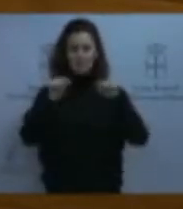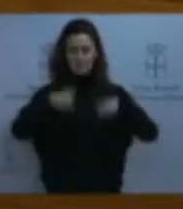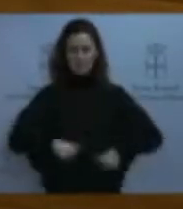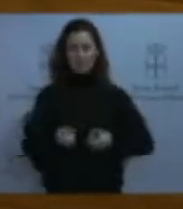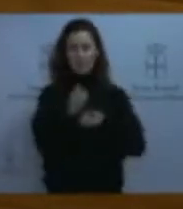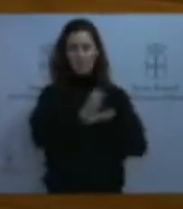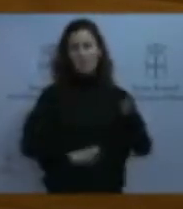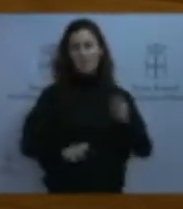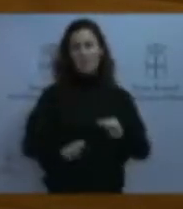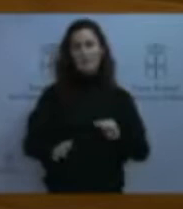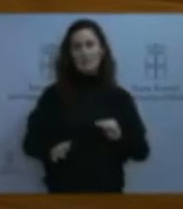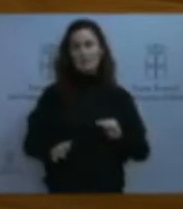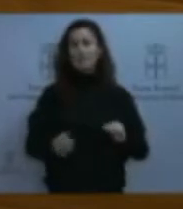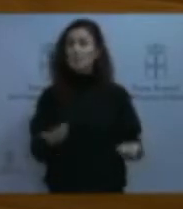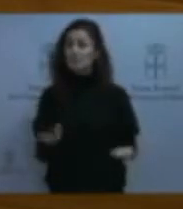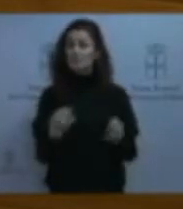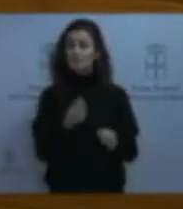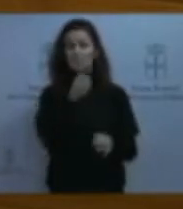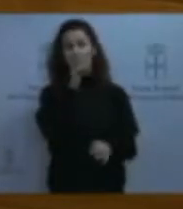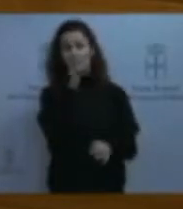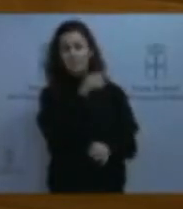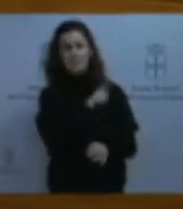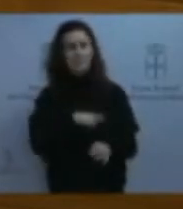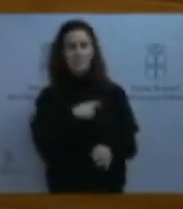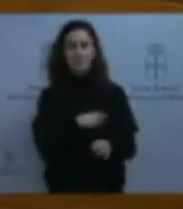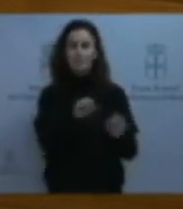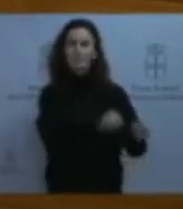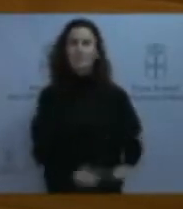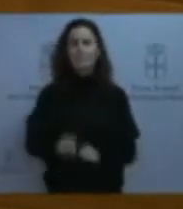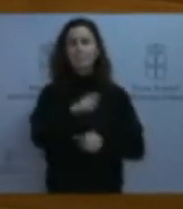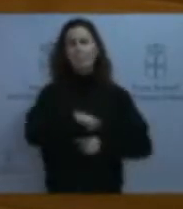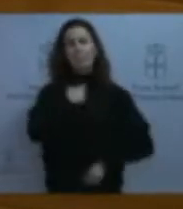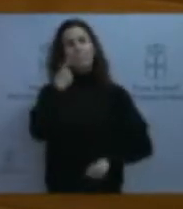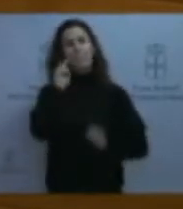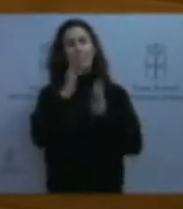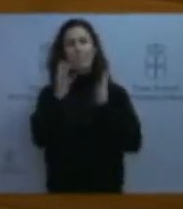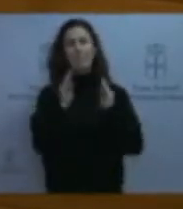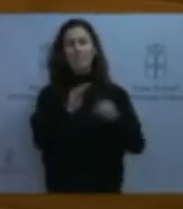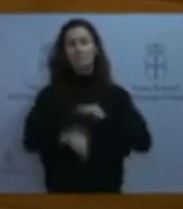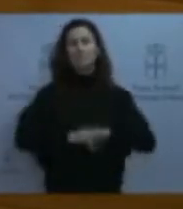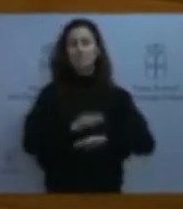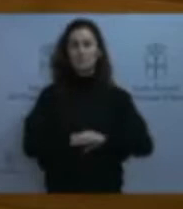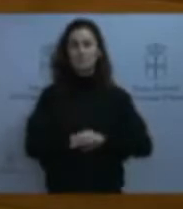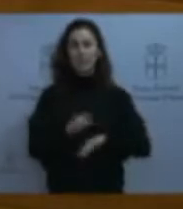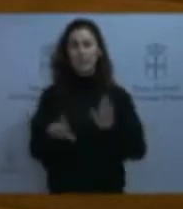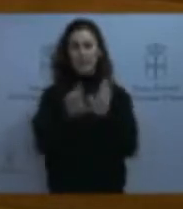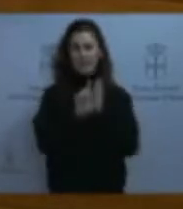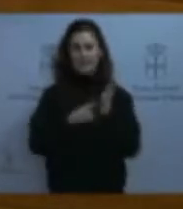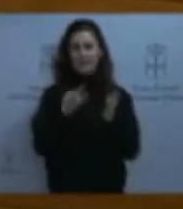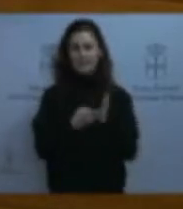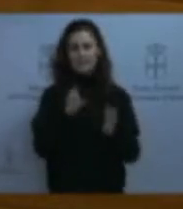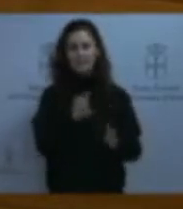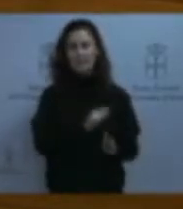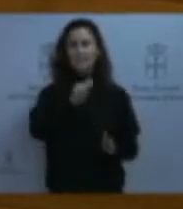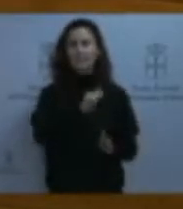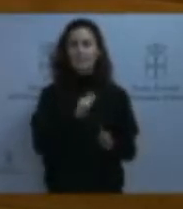también está pendiente la conversión de la Comisión de Protección Civil en Consejo de Protección Civil para dar cumplimiento a la ley del Sistema Nacional de